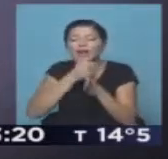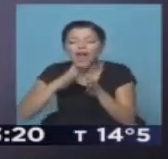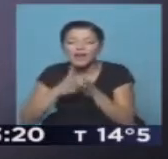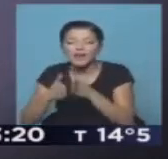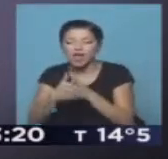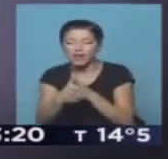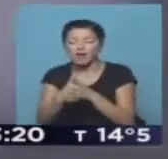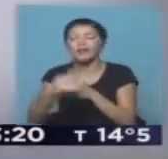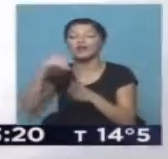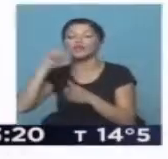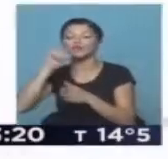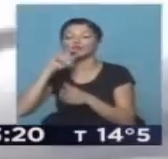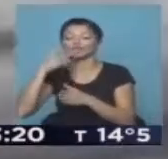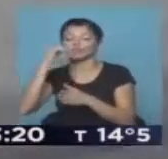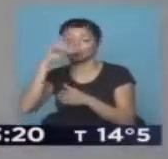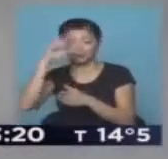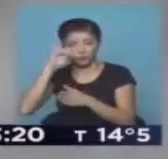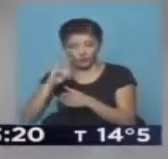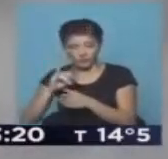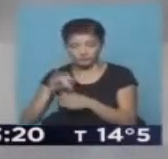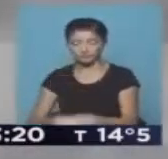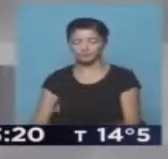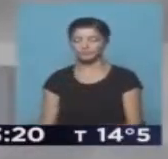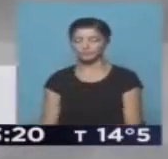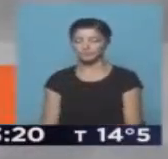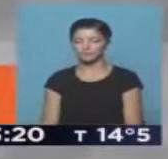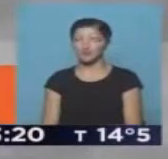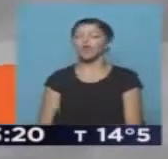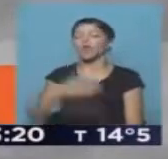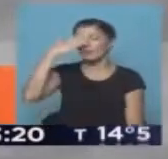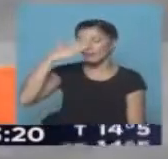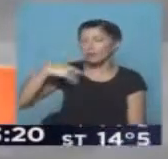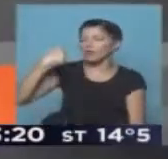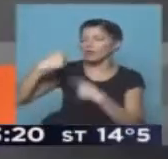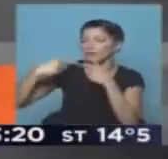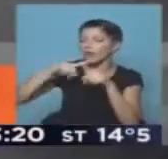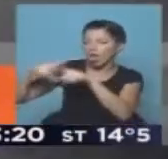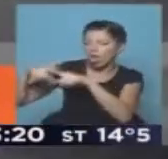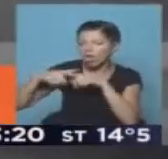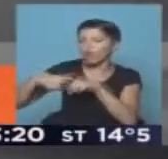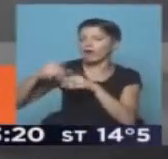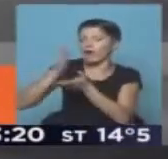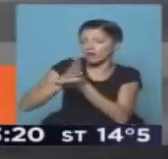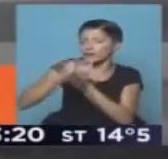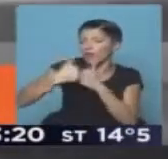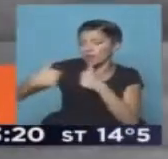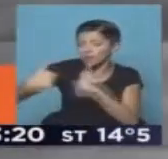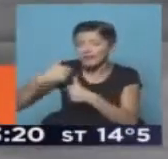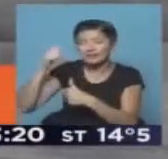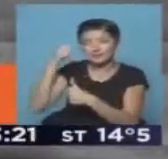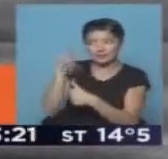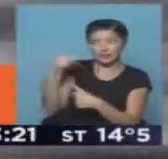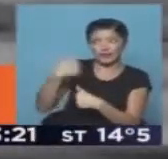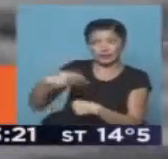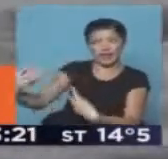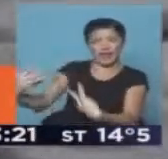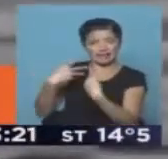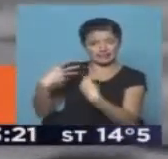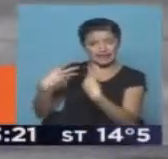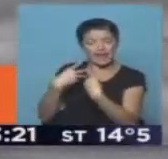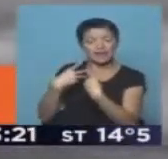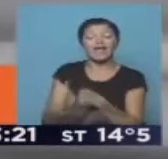1957 tras varias escaramuzas en la frontera y temiendo un ataque inminente el 5 de junio